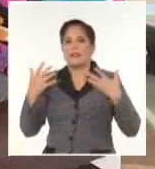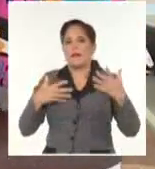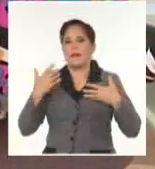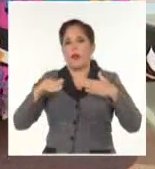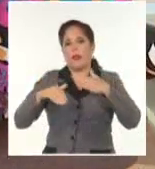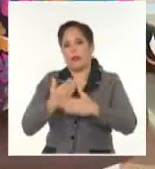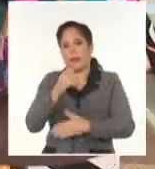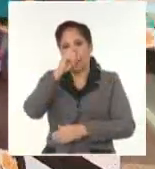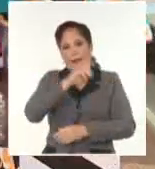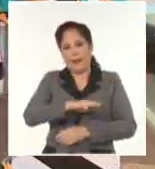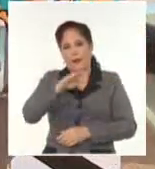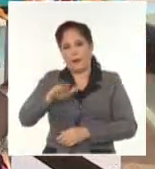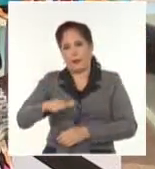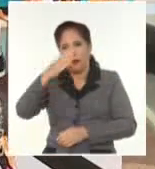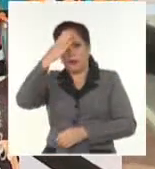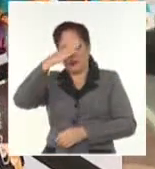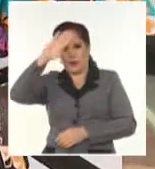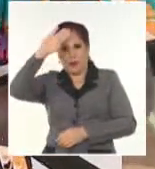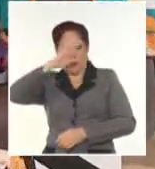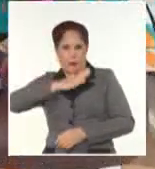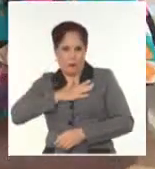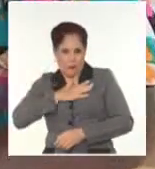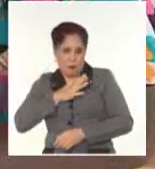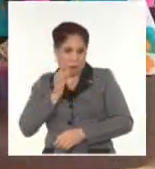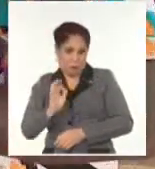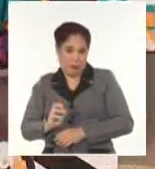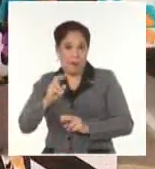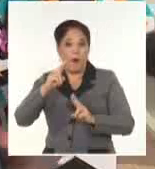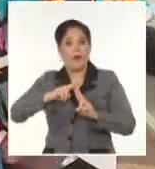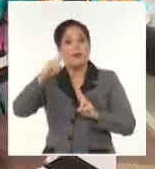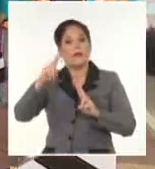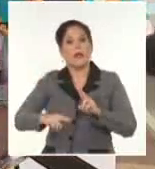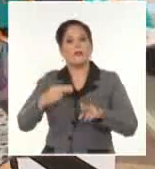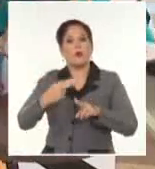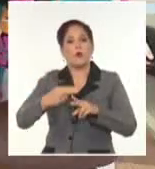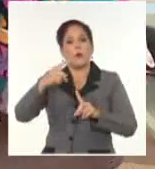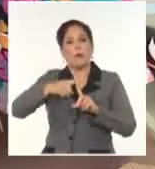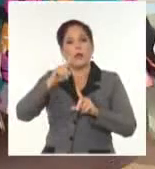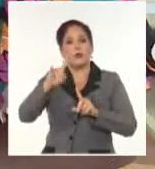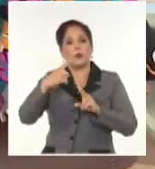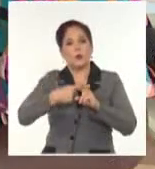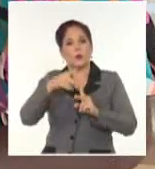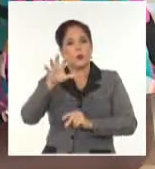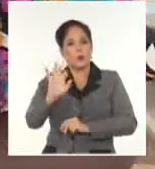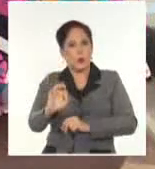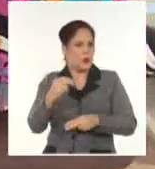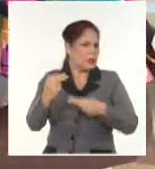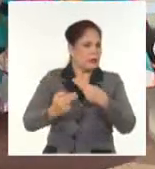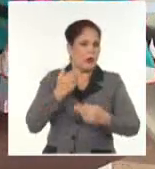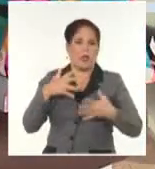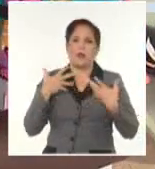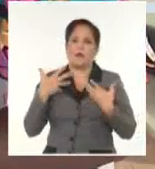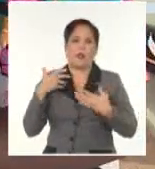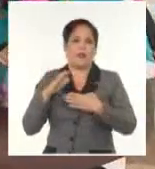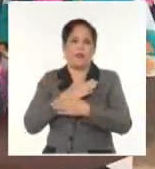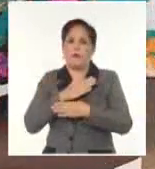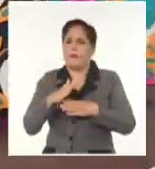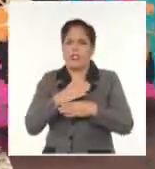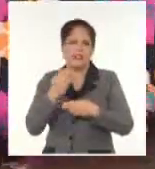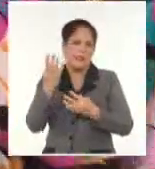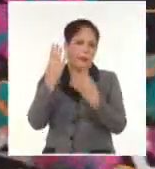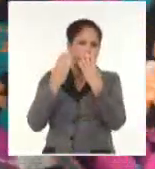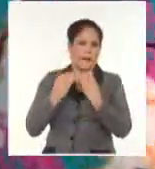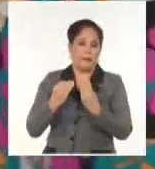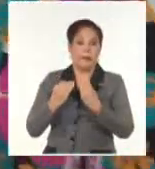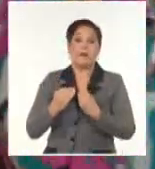de los Niños Cubanos. Precisamente Teatro Tuyo y todo este festival ha preparado también actividades. Coméntanos sobre ello. Sí, no